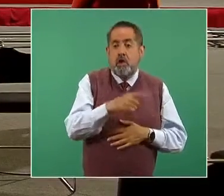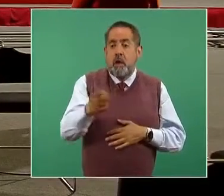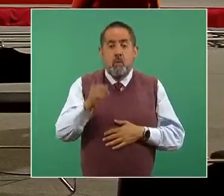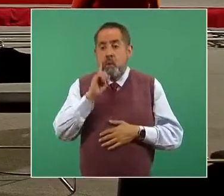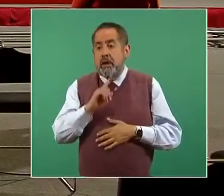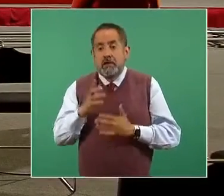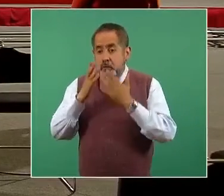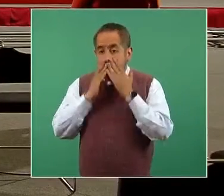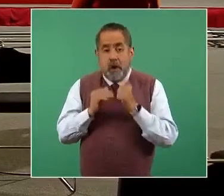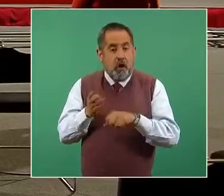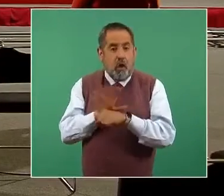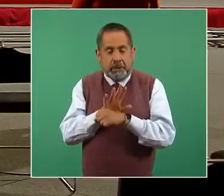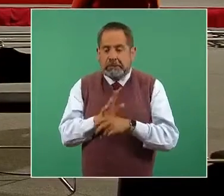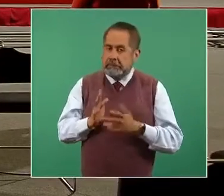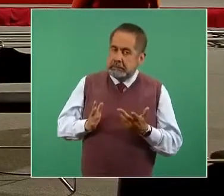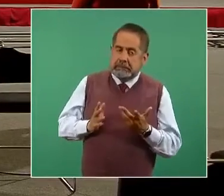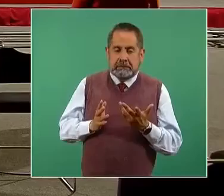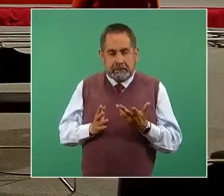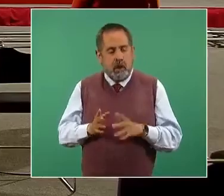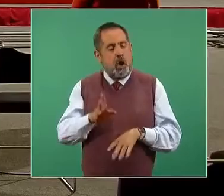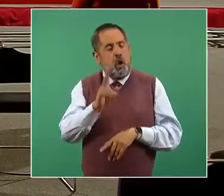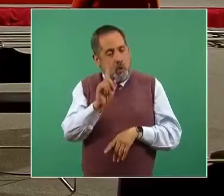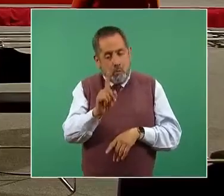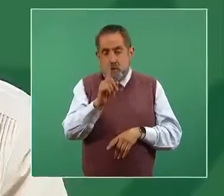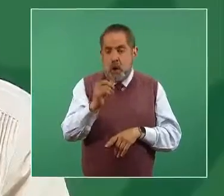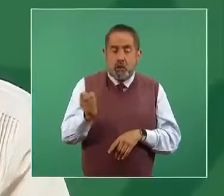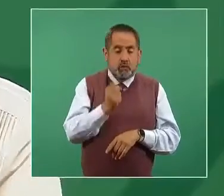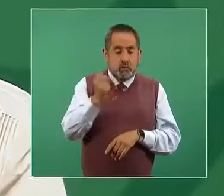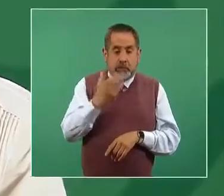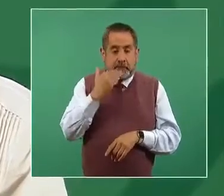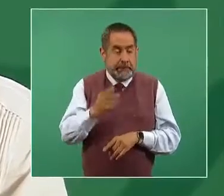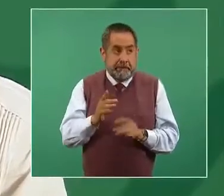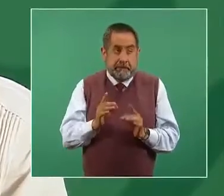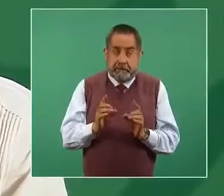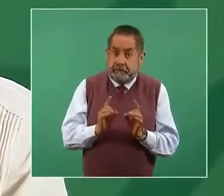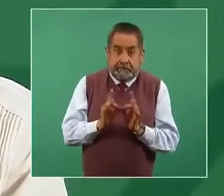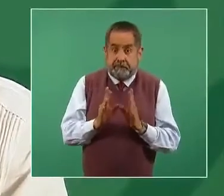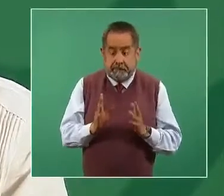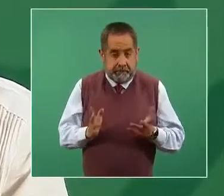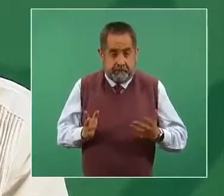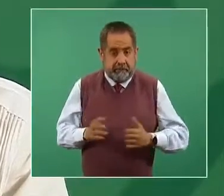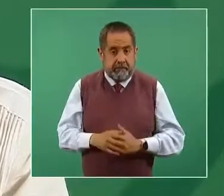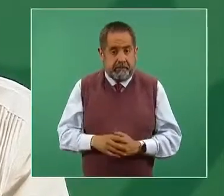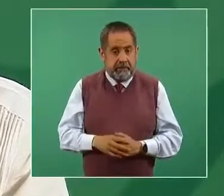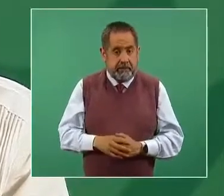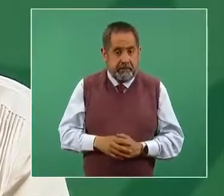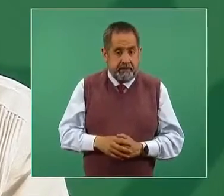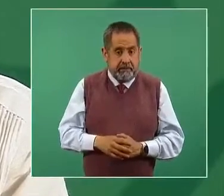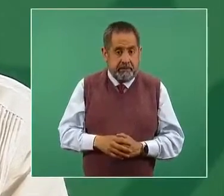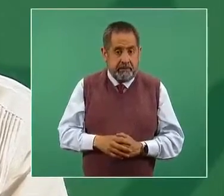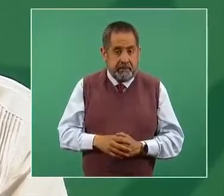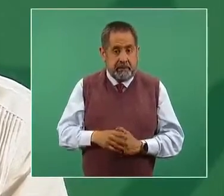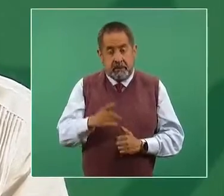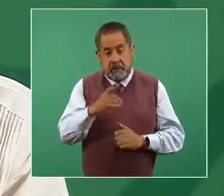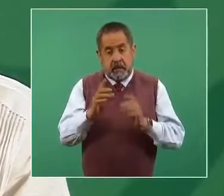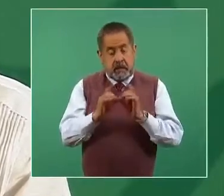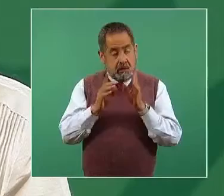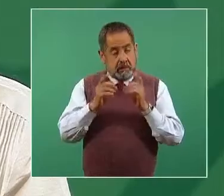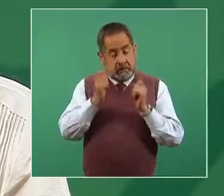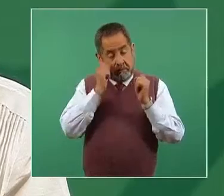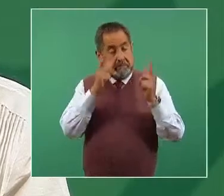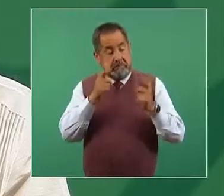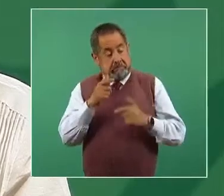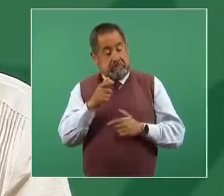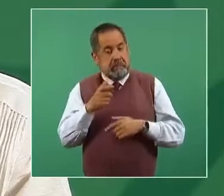COVID-19. Lo que ha sido sumamente afortunado, y es una circunstancia, de hecho, en su momento fue